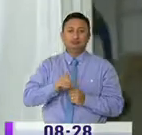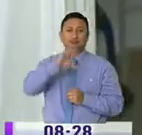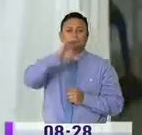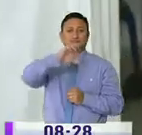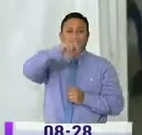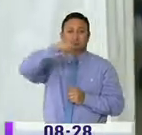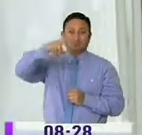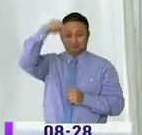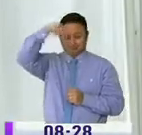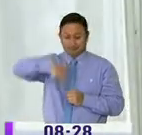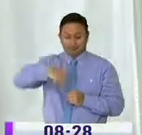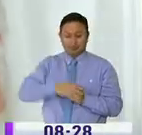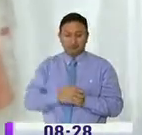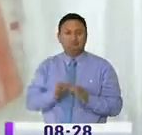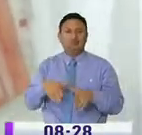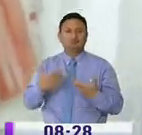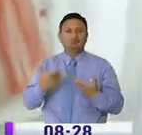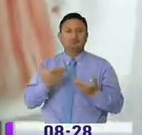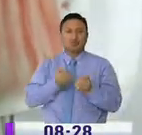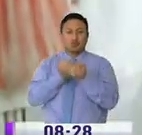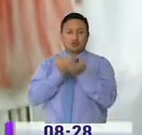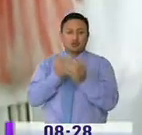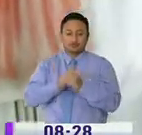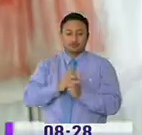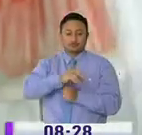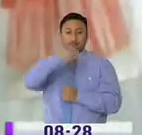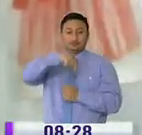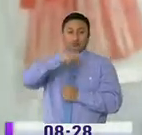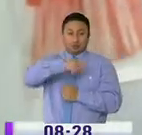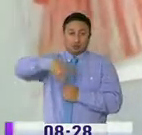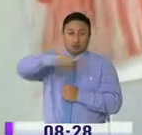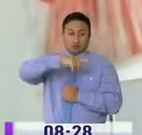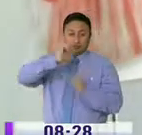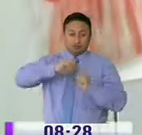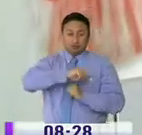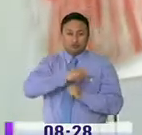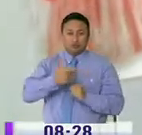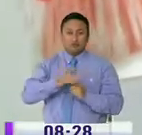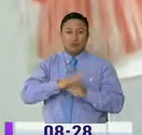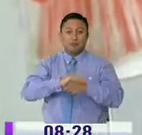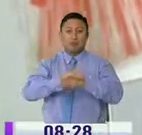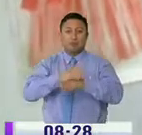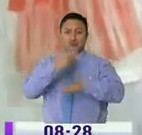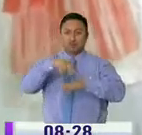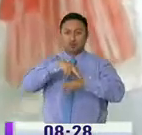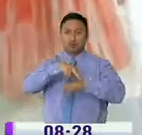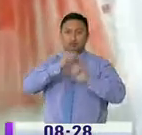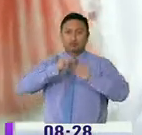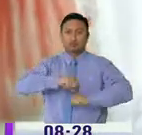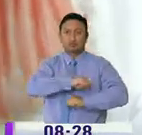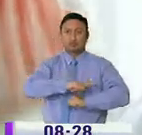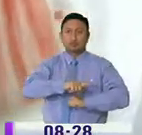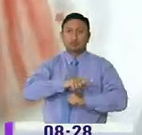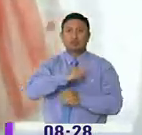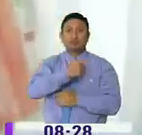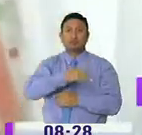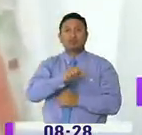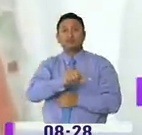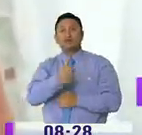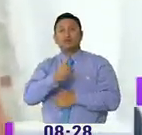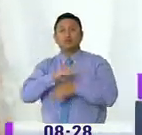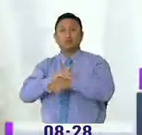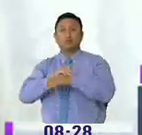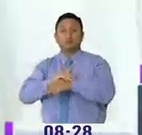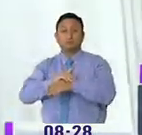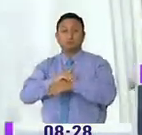Provincial de Pichincha, precisamente para contarles que aquí usted no solo podrá encontrar la medicina tradicional, sino también la medicina alternativa, y por supuesto